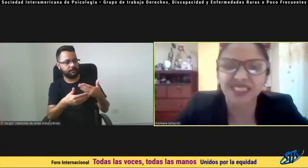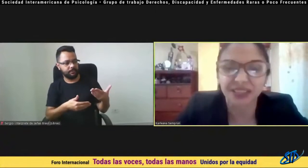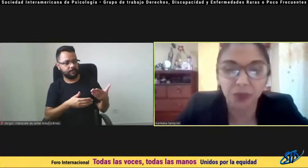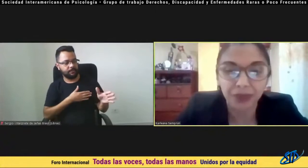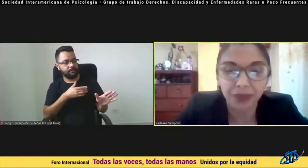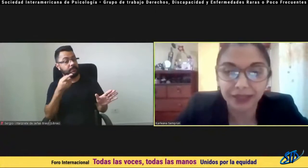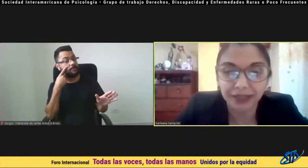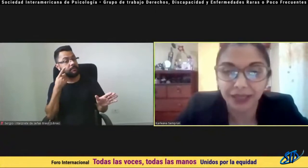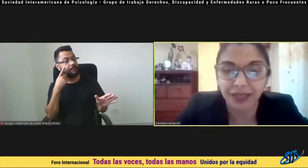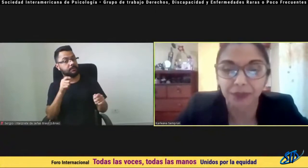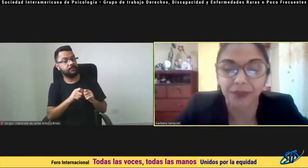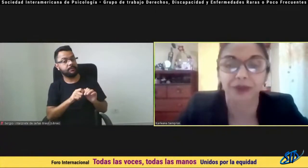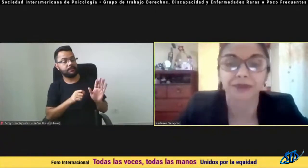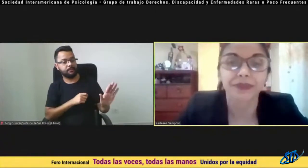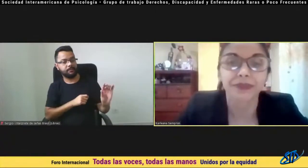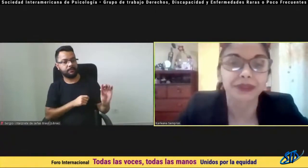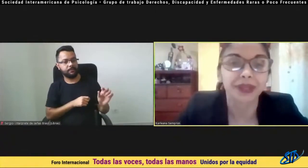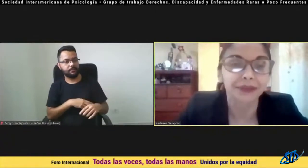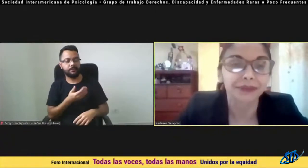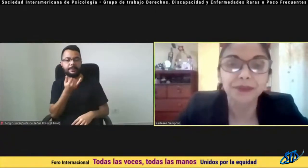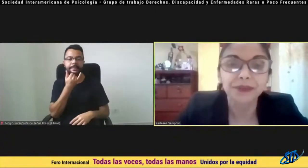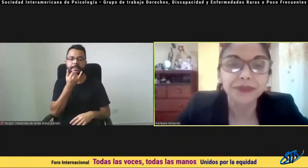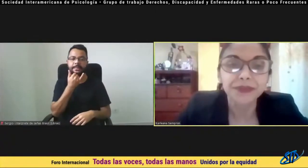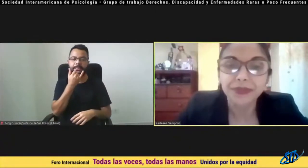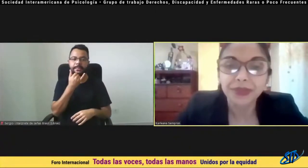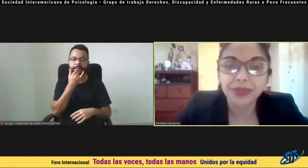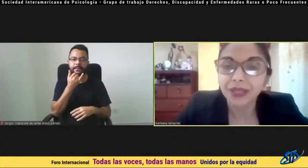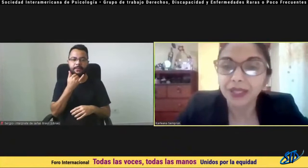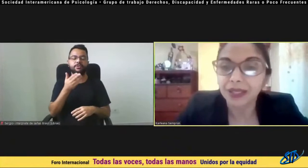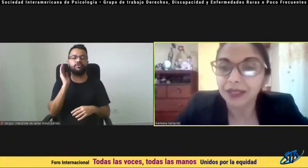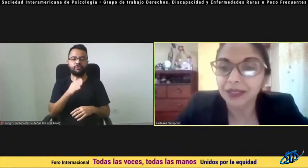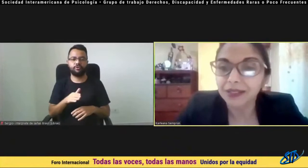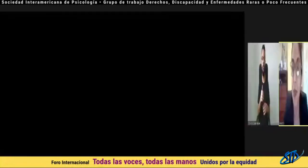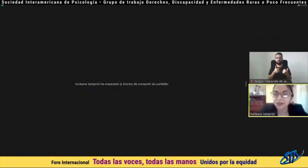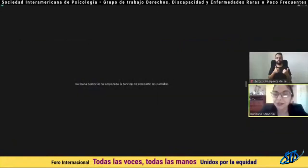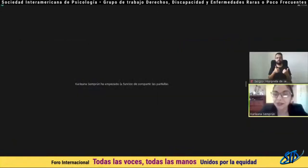estoy haciendo mal. Ah, perdón. Ya, listo.